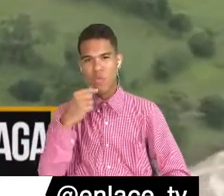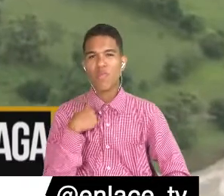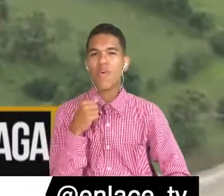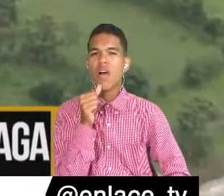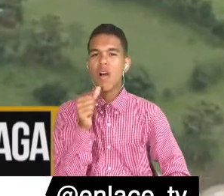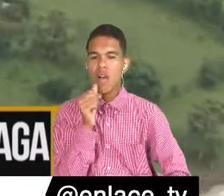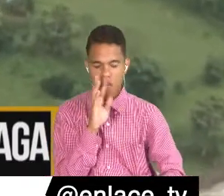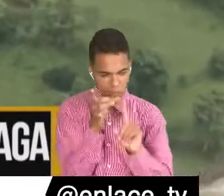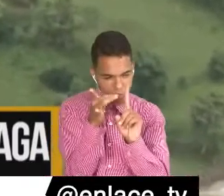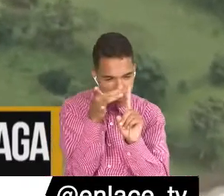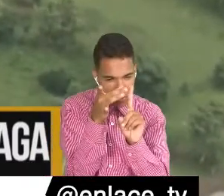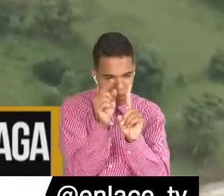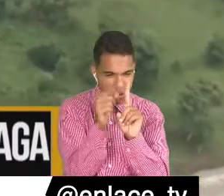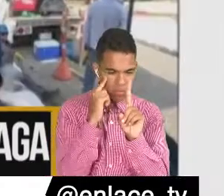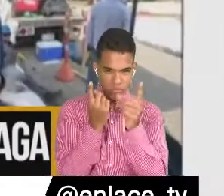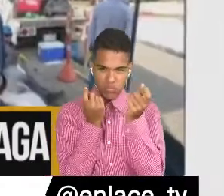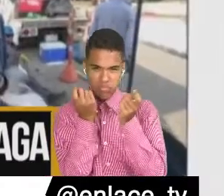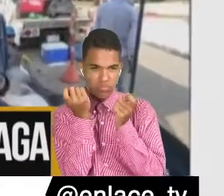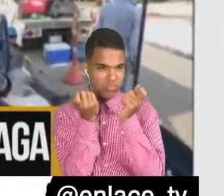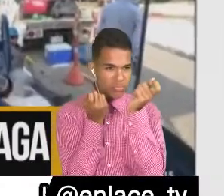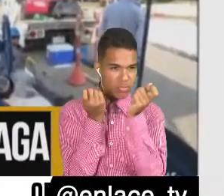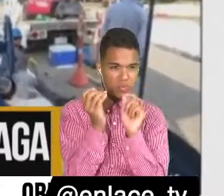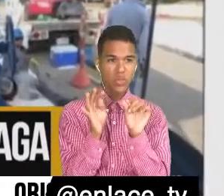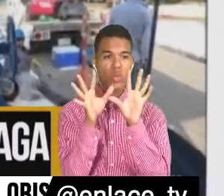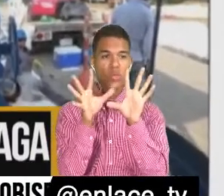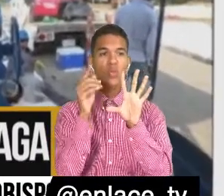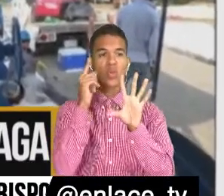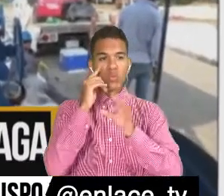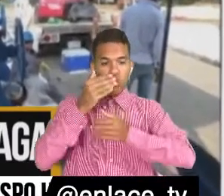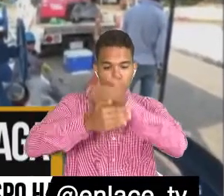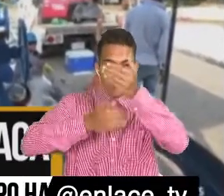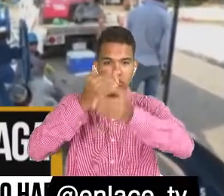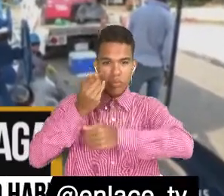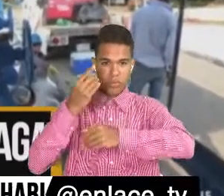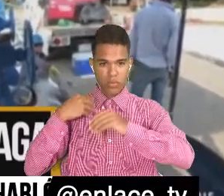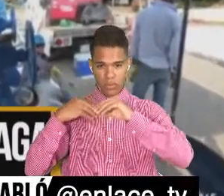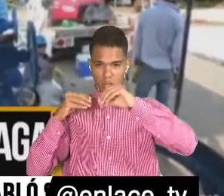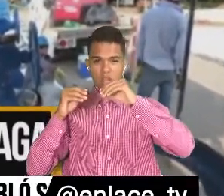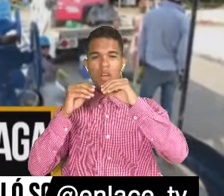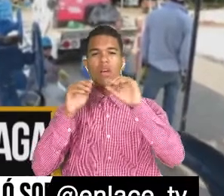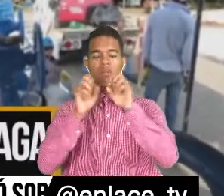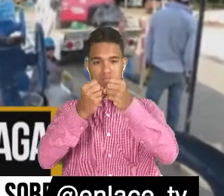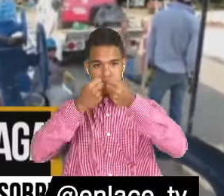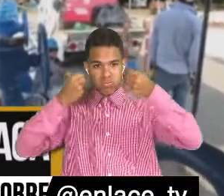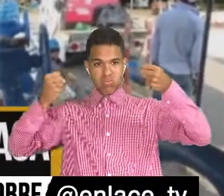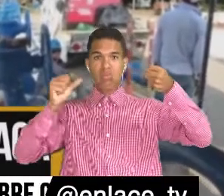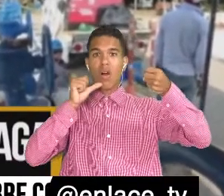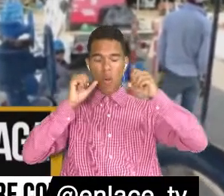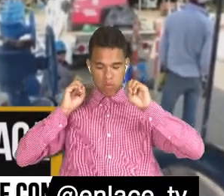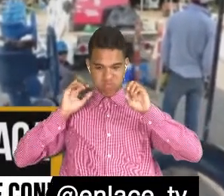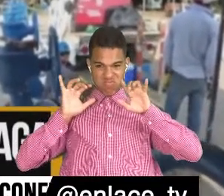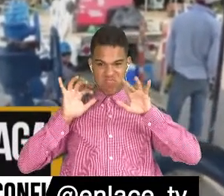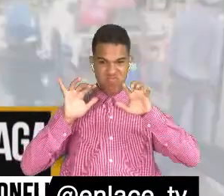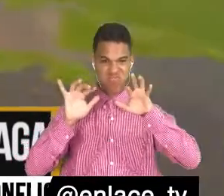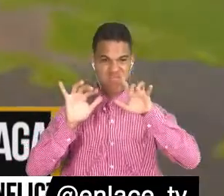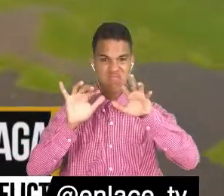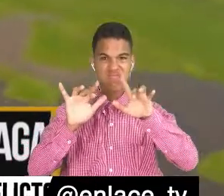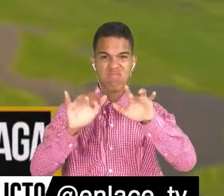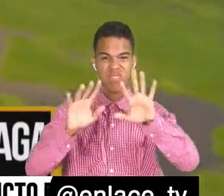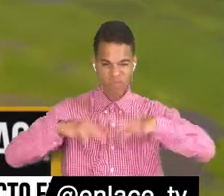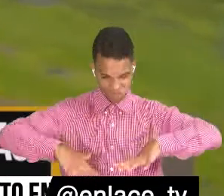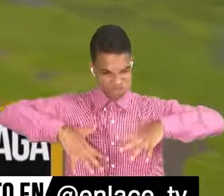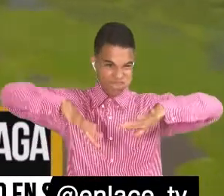una obra de control mecánico de compuertas con la que se podrá controlar el ingreso del agua y el sedimento en época de altos caudales, así como